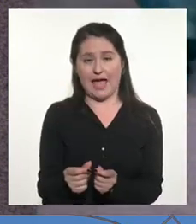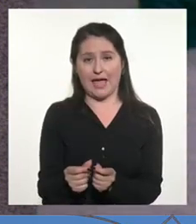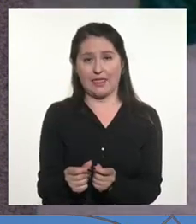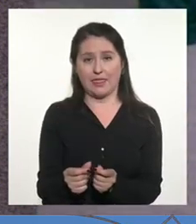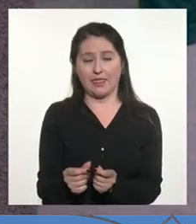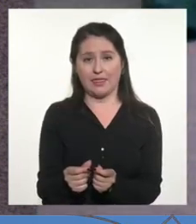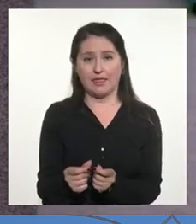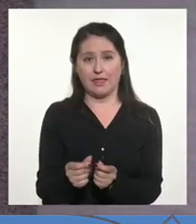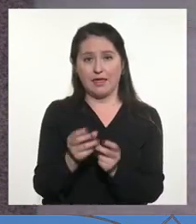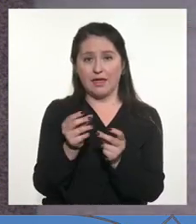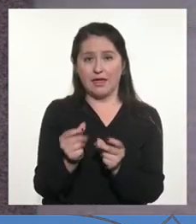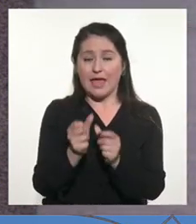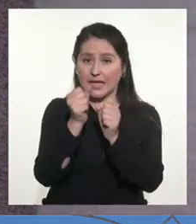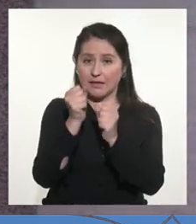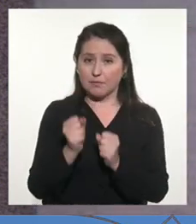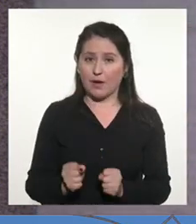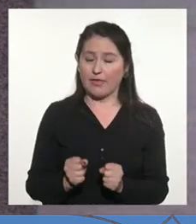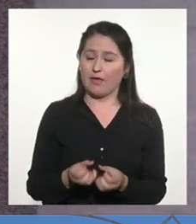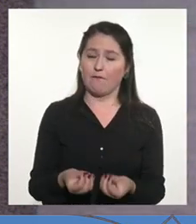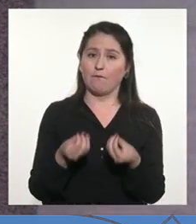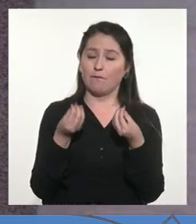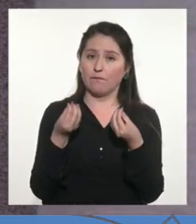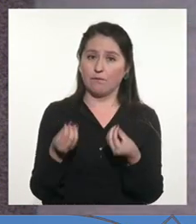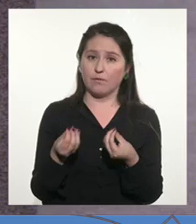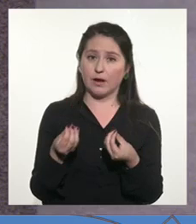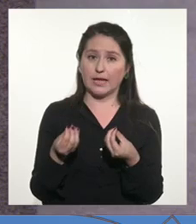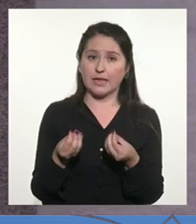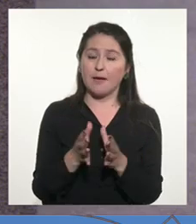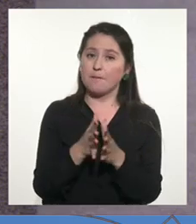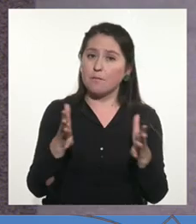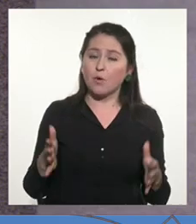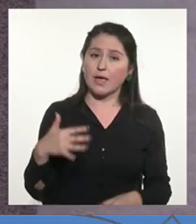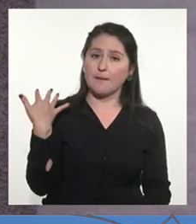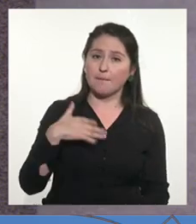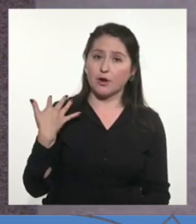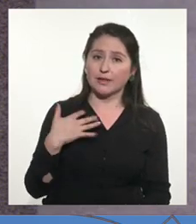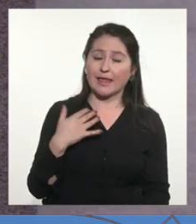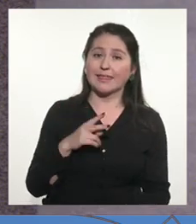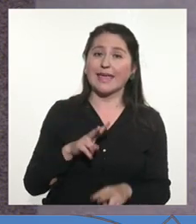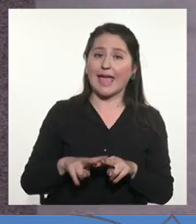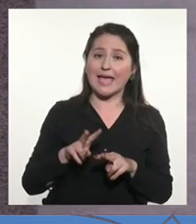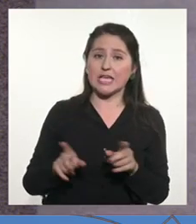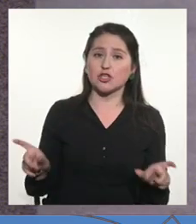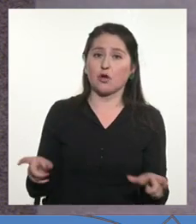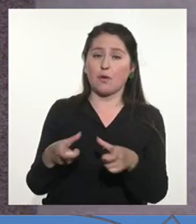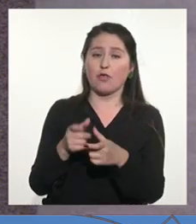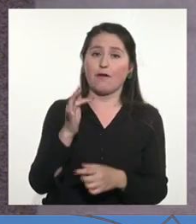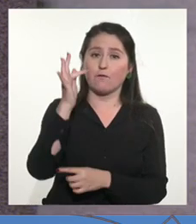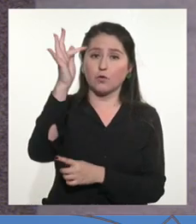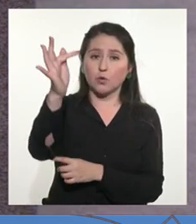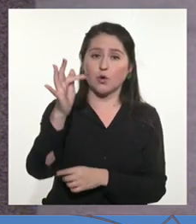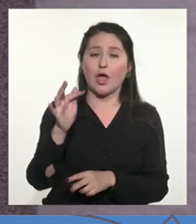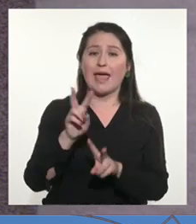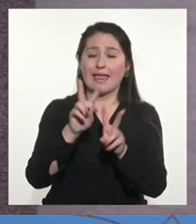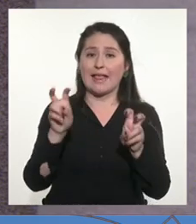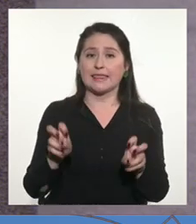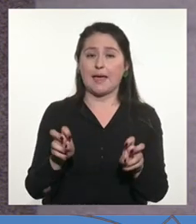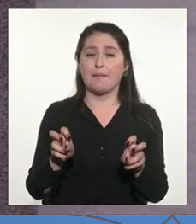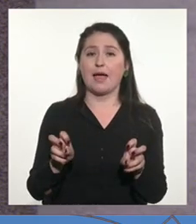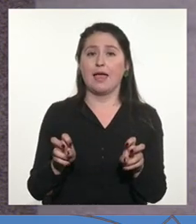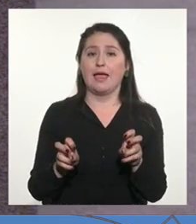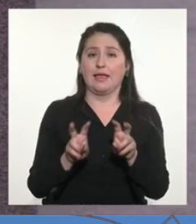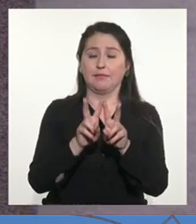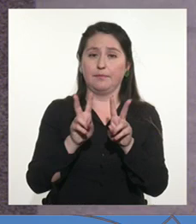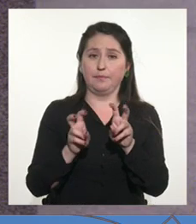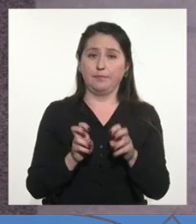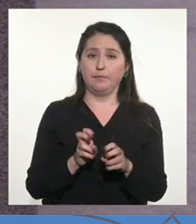que yo creo que excepcional creo que fueron muy importantes la propuesta que hizo la comisión de futuro en materia de política espacial y satelital